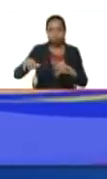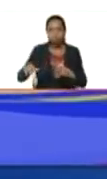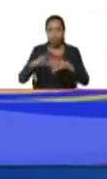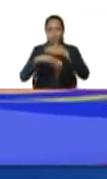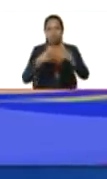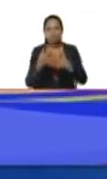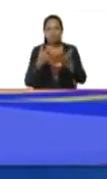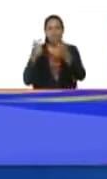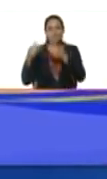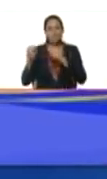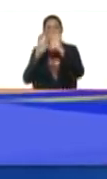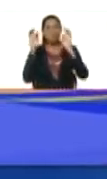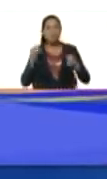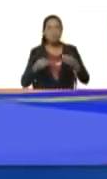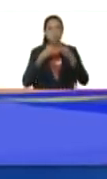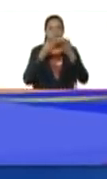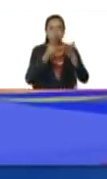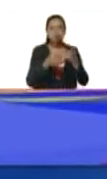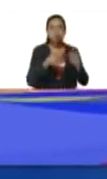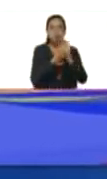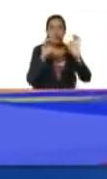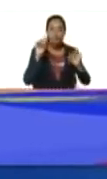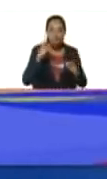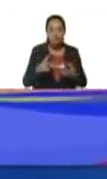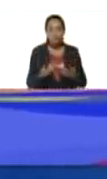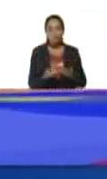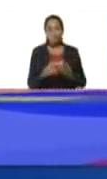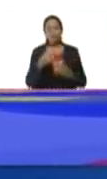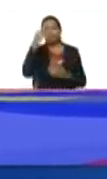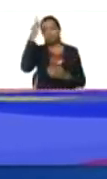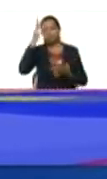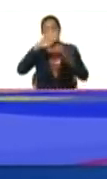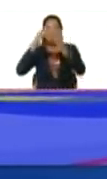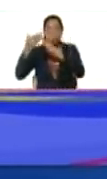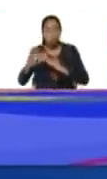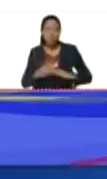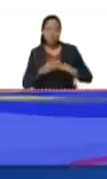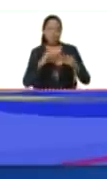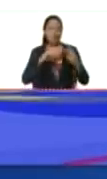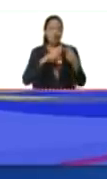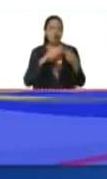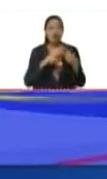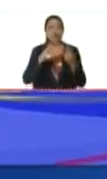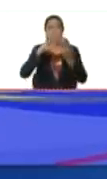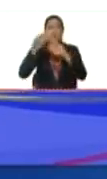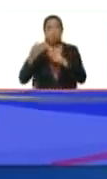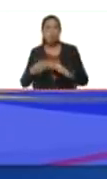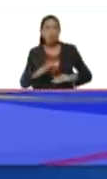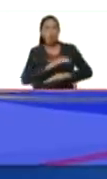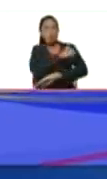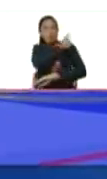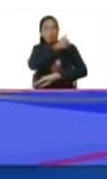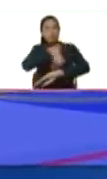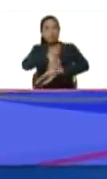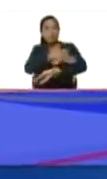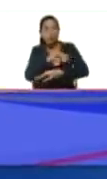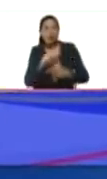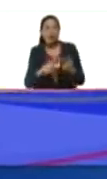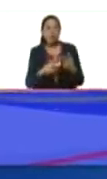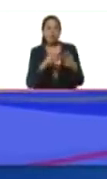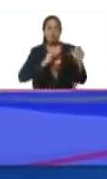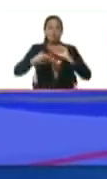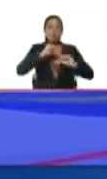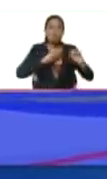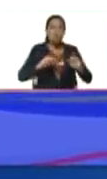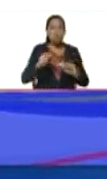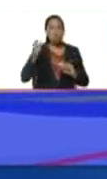con las distintas expresiones del poder popular, con los consejos comunales, con las comunas, con los jefes de calle y comunidad, con el movimiento